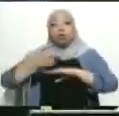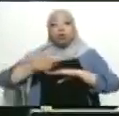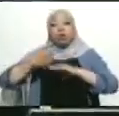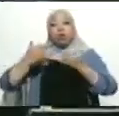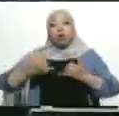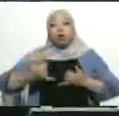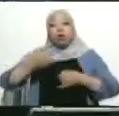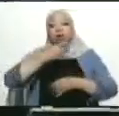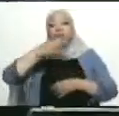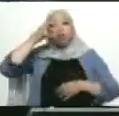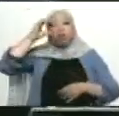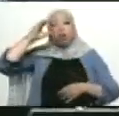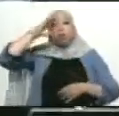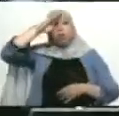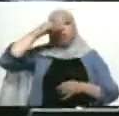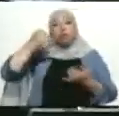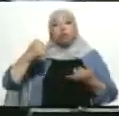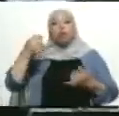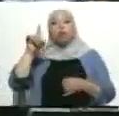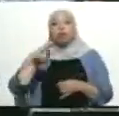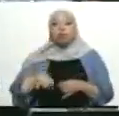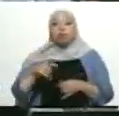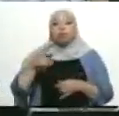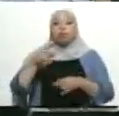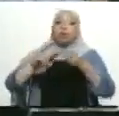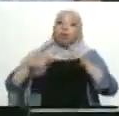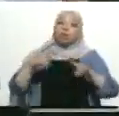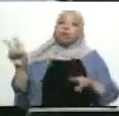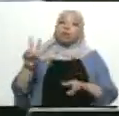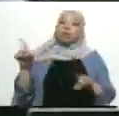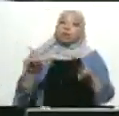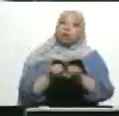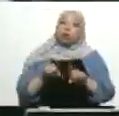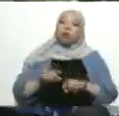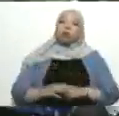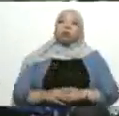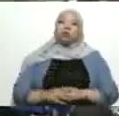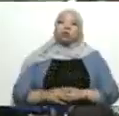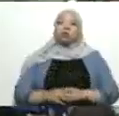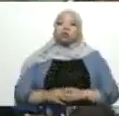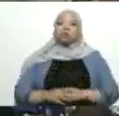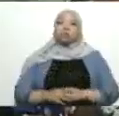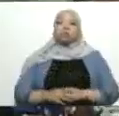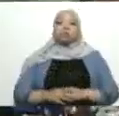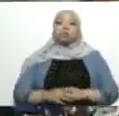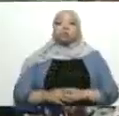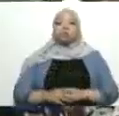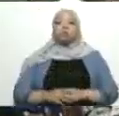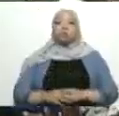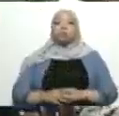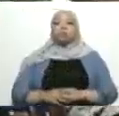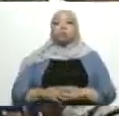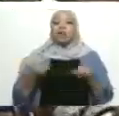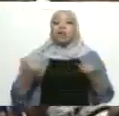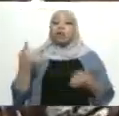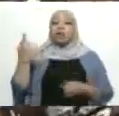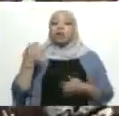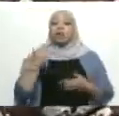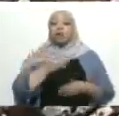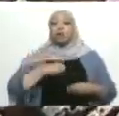gobierno del presidente Petro será también la paz de Venezuela. Así que bueno, compatriota, solo decirle, yo me